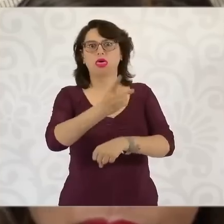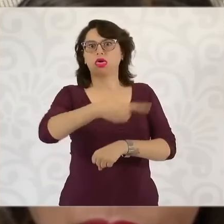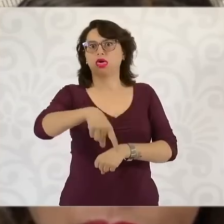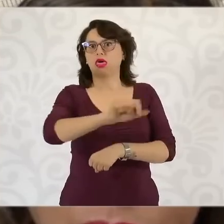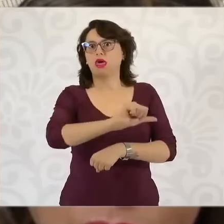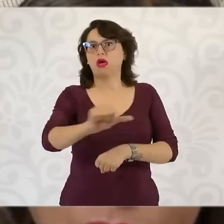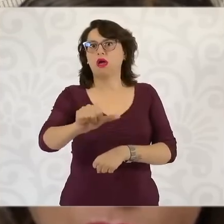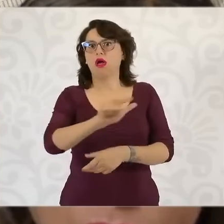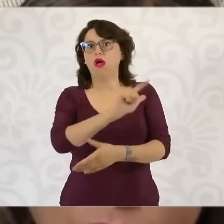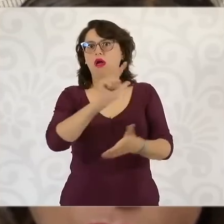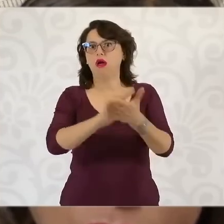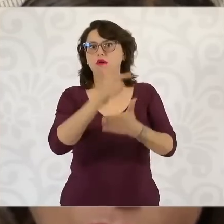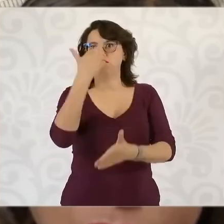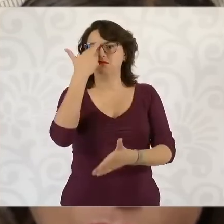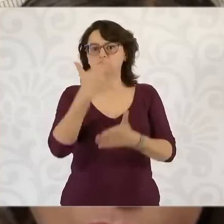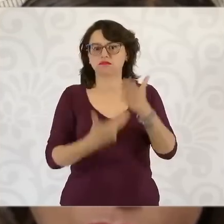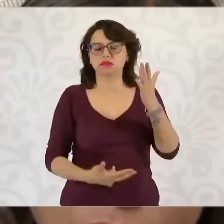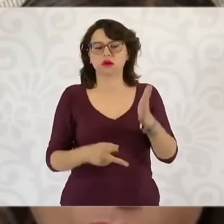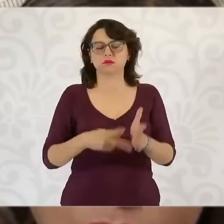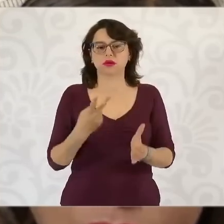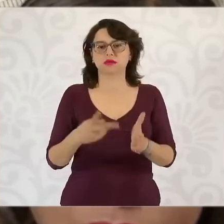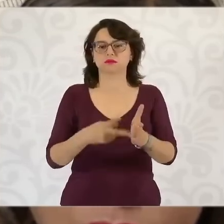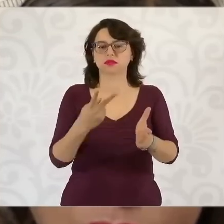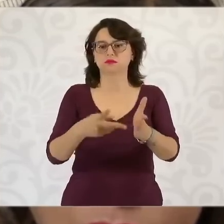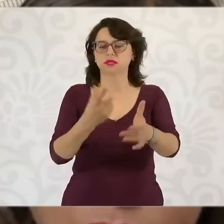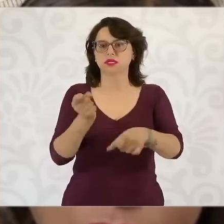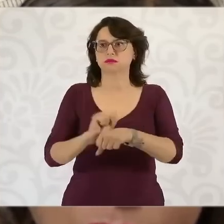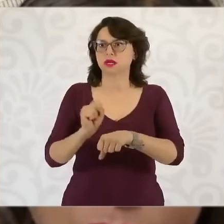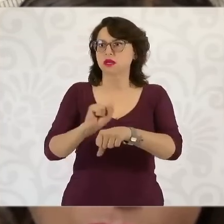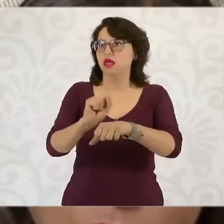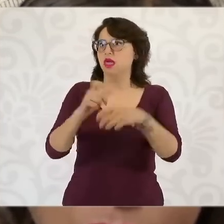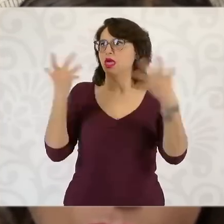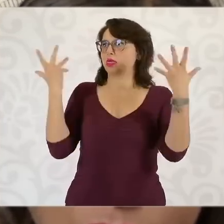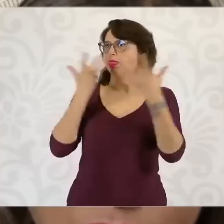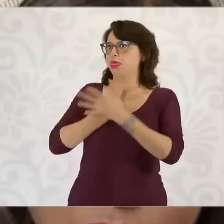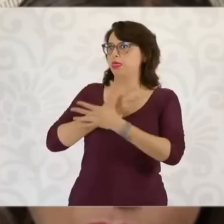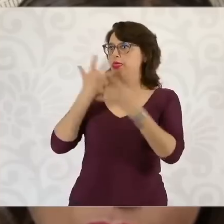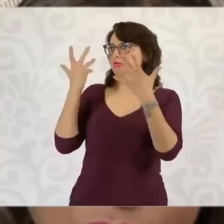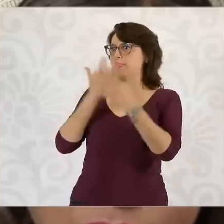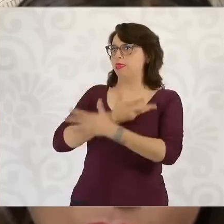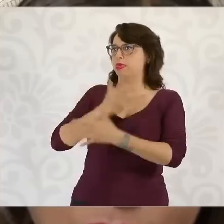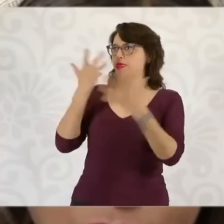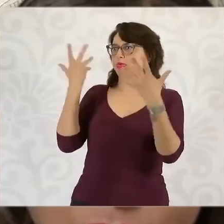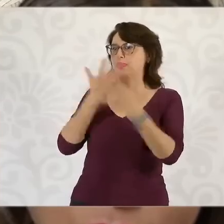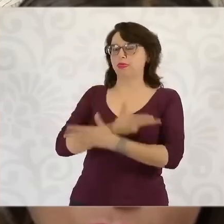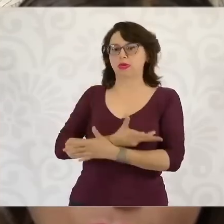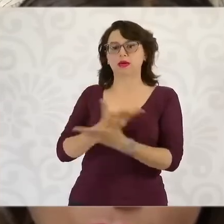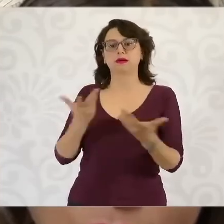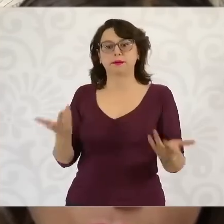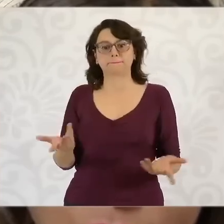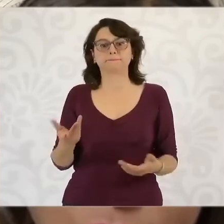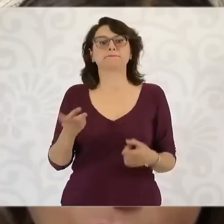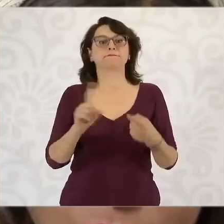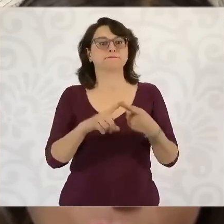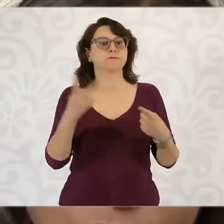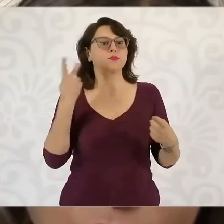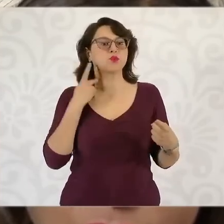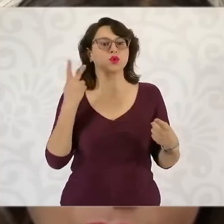también daba cuenta de toda esta serie de irregularidades, de delincuentes de cuello